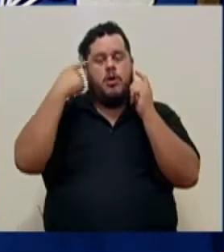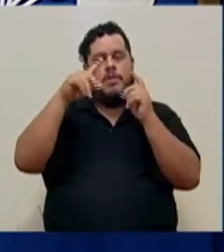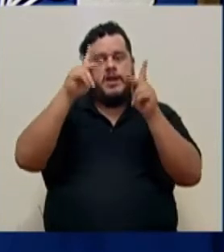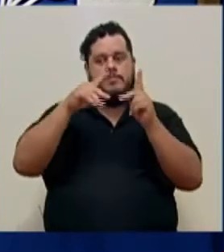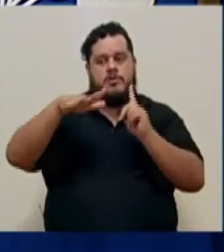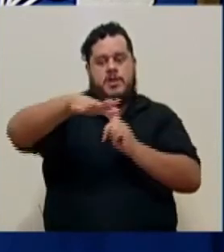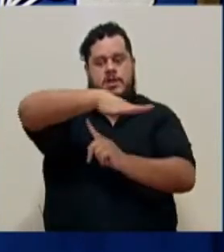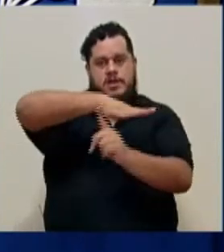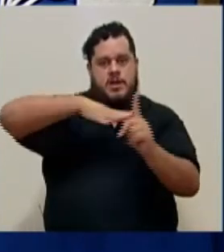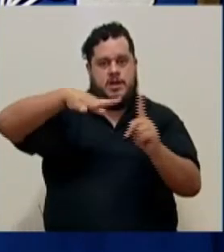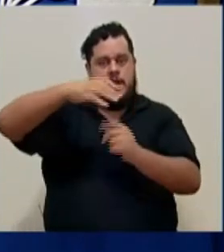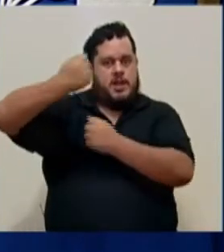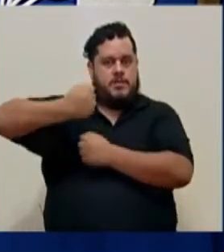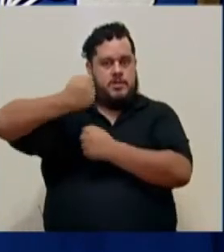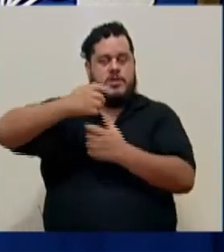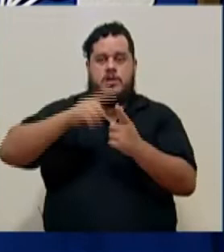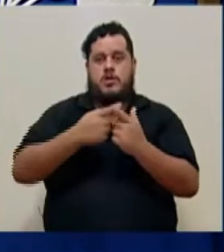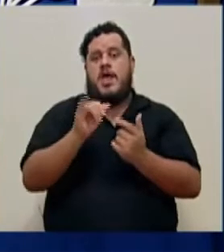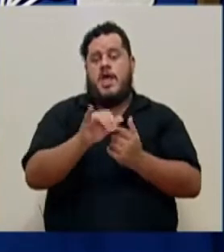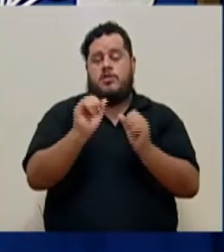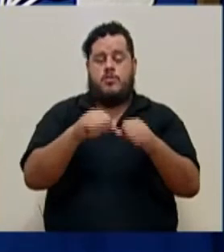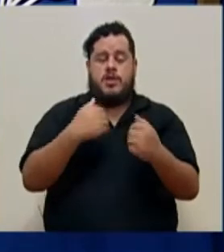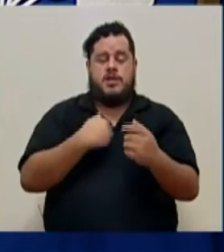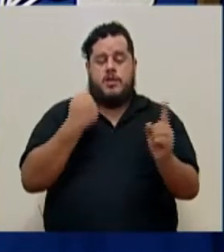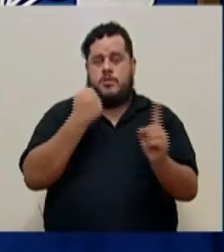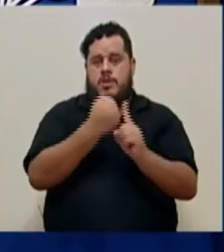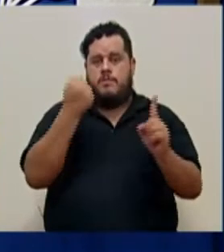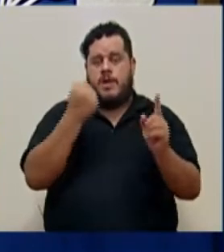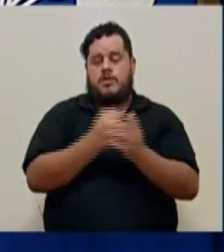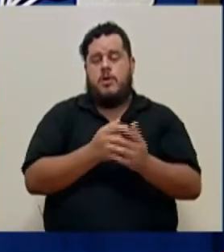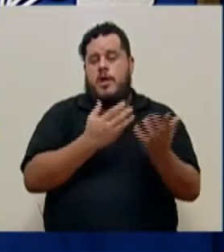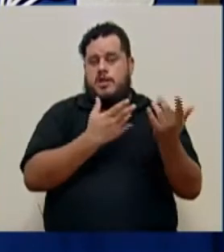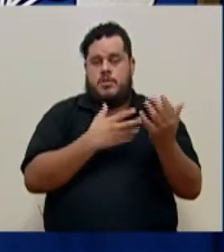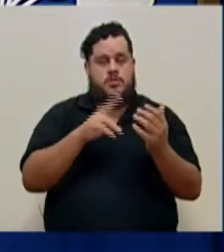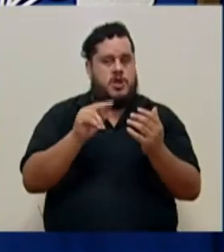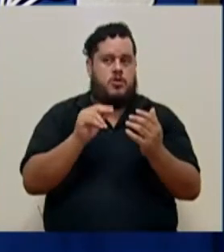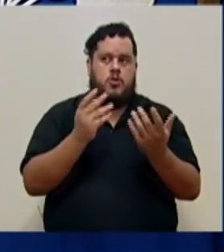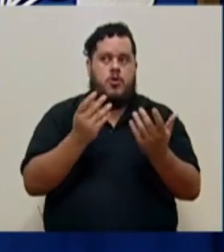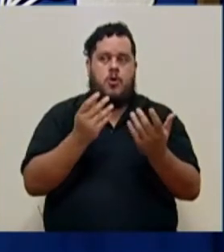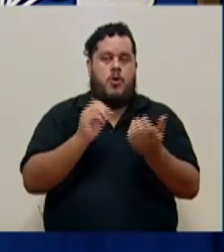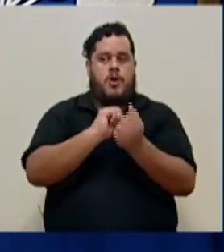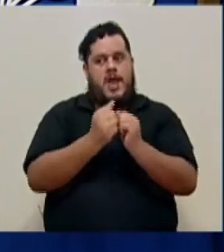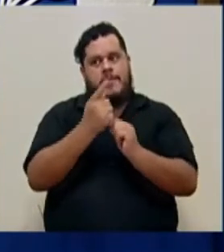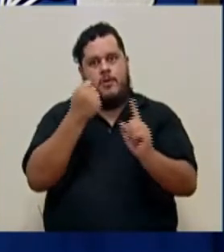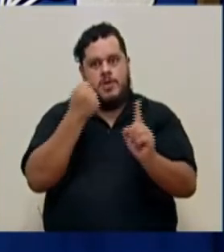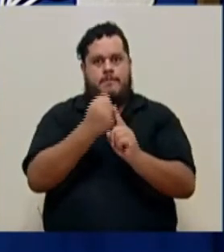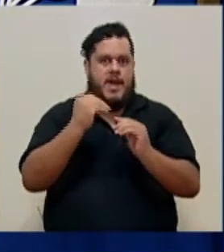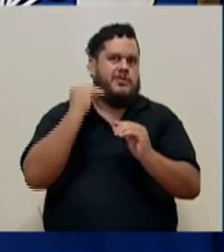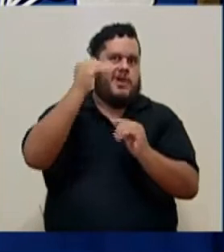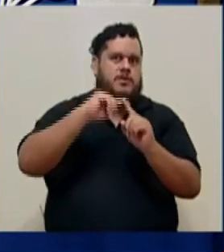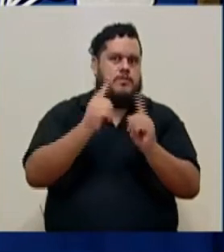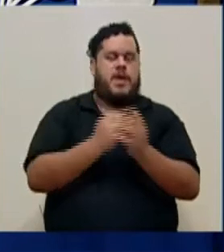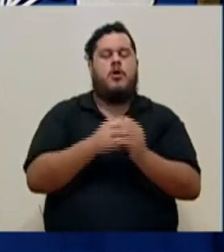están alrededor en las manifestaciones. Entonces en realidad eso sí puede tener un impacto. Esperemos que no sea un impacto, ¿verdad?, pues altísimo, pero